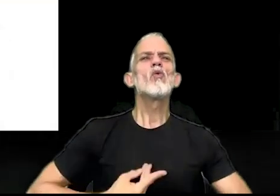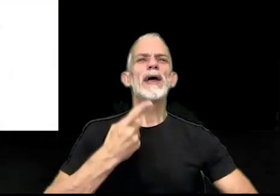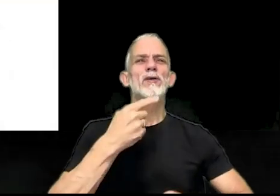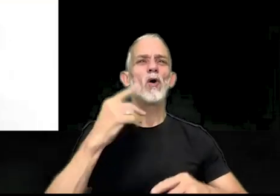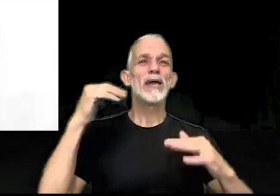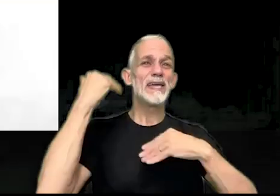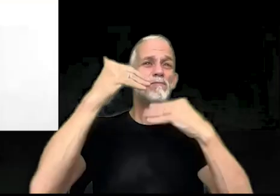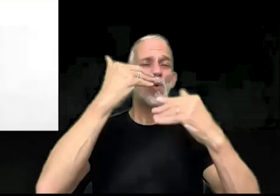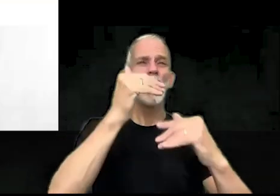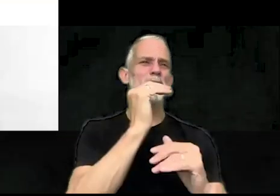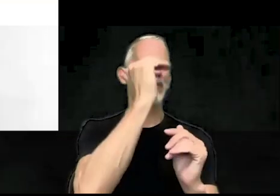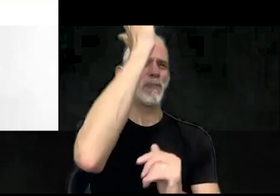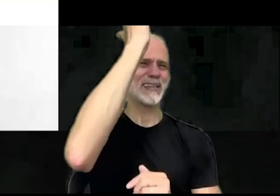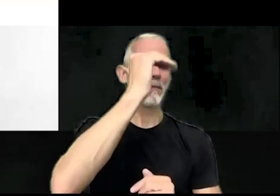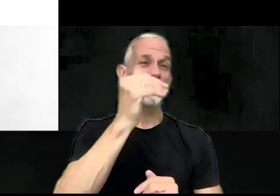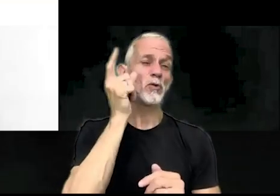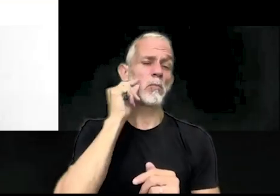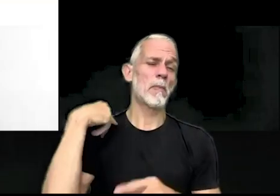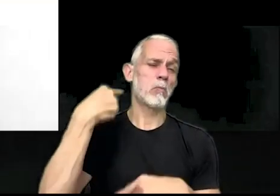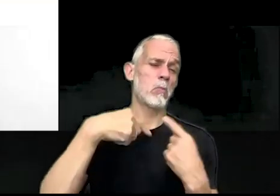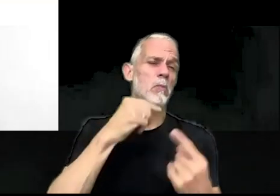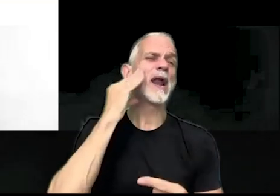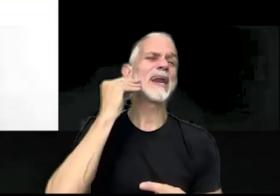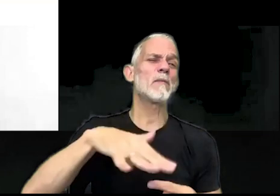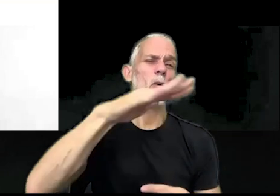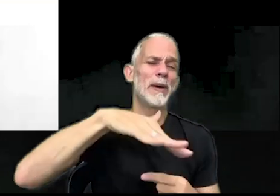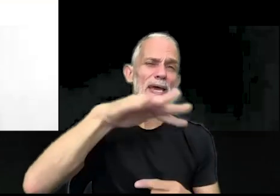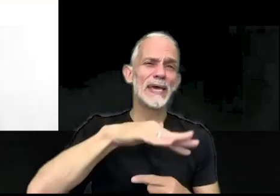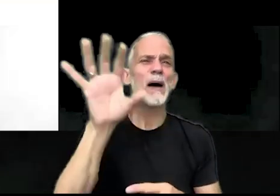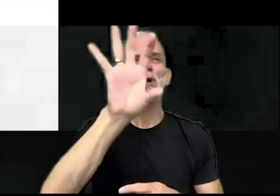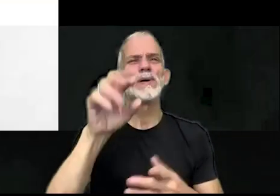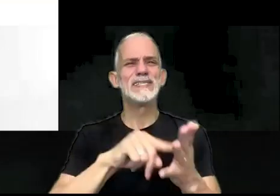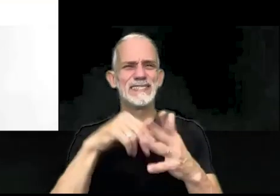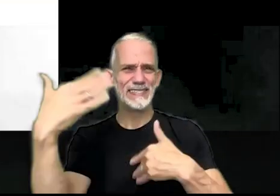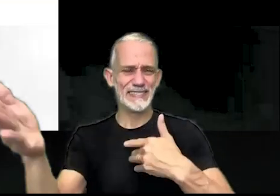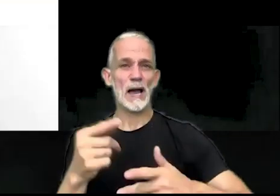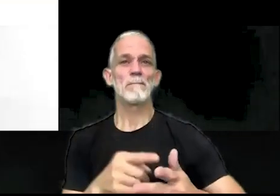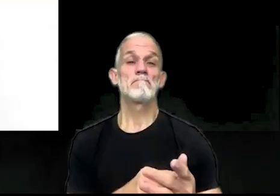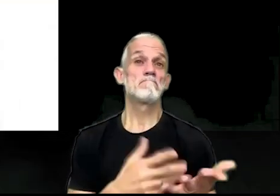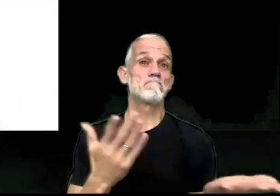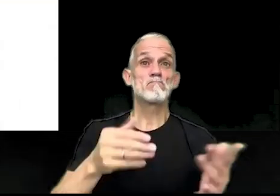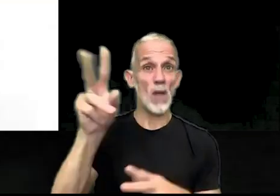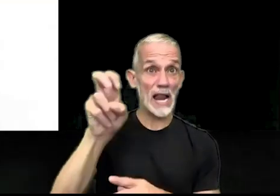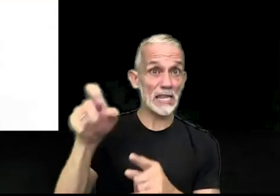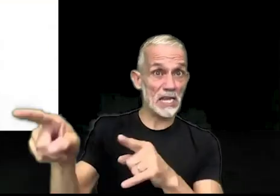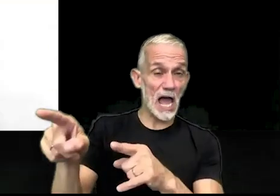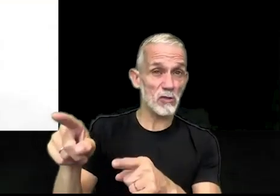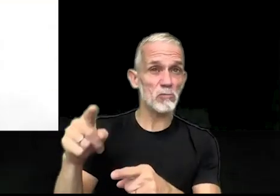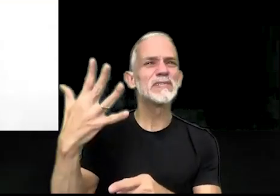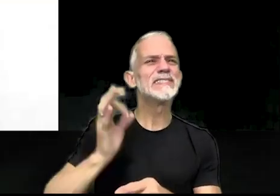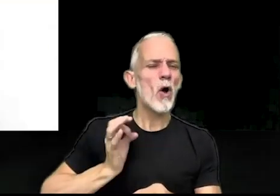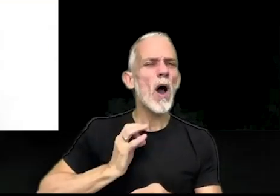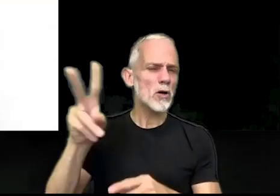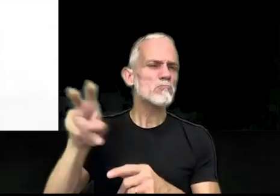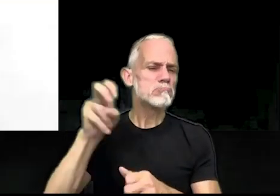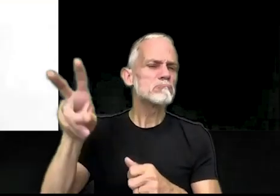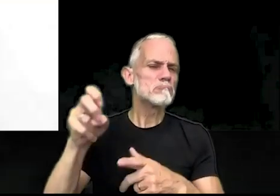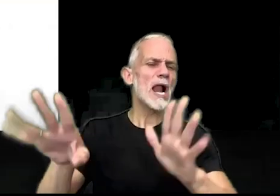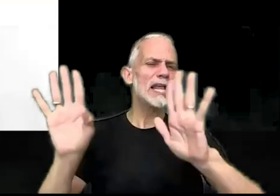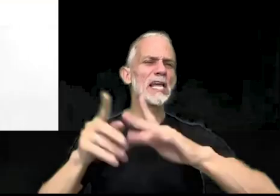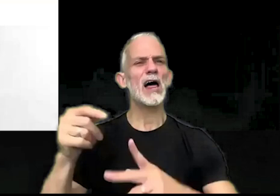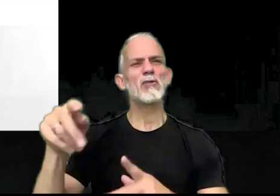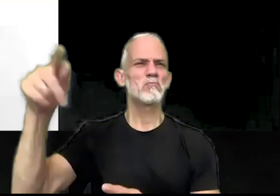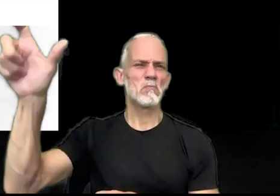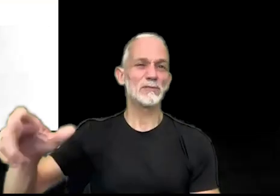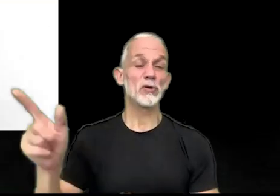inmueble que heredó de los padres, ubicados en Ramos Mejía, provincia de Buenos Aires, está alquilado en los últimos 5 años. A